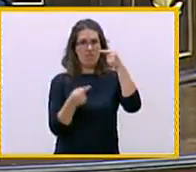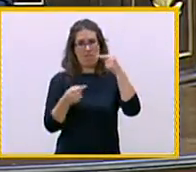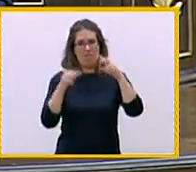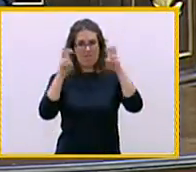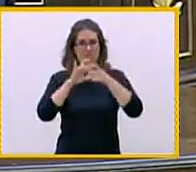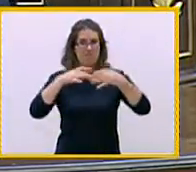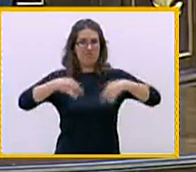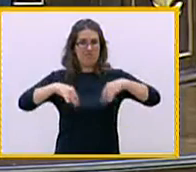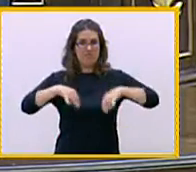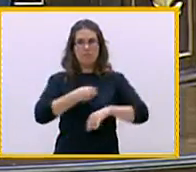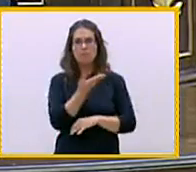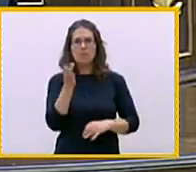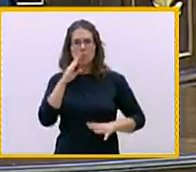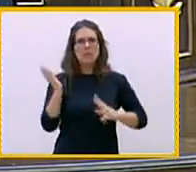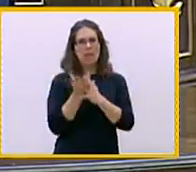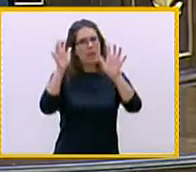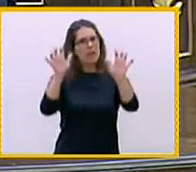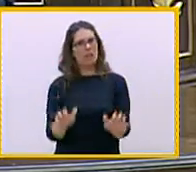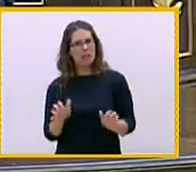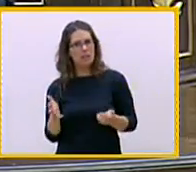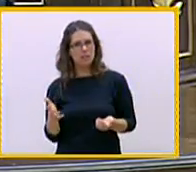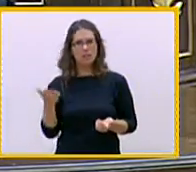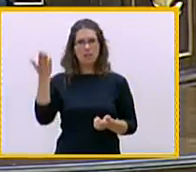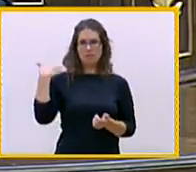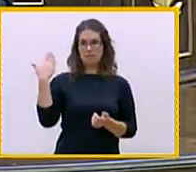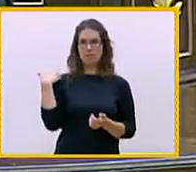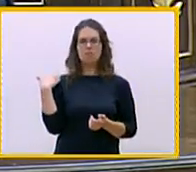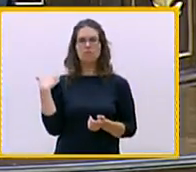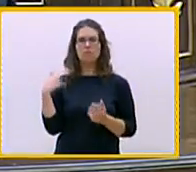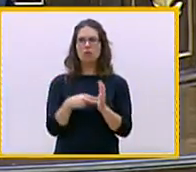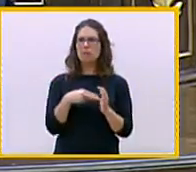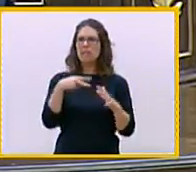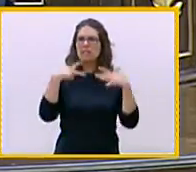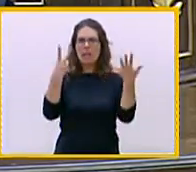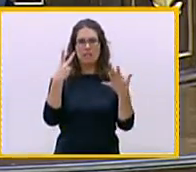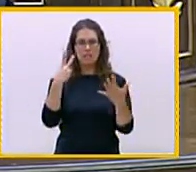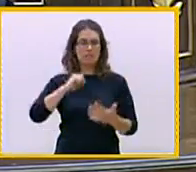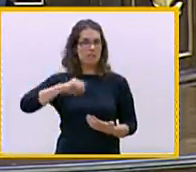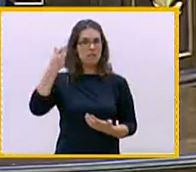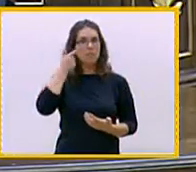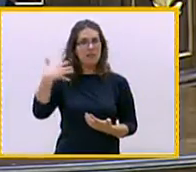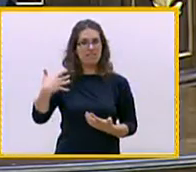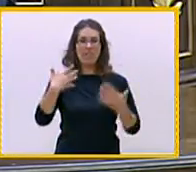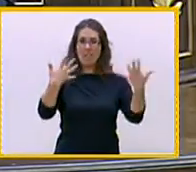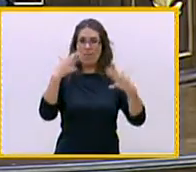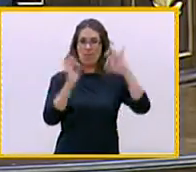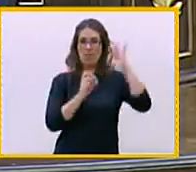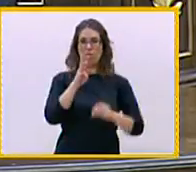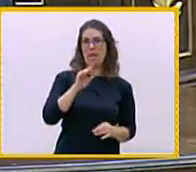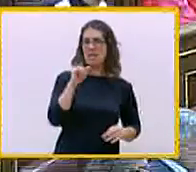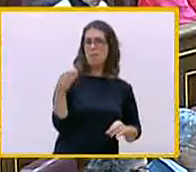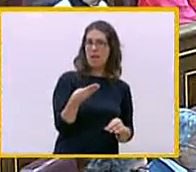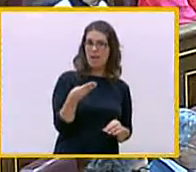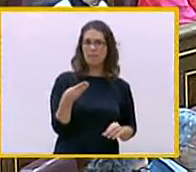mitad. Desde sus niveles máximos alcanzados en 2007, del 10% del Producto Interior Bruto,